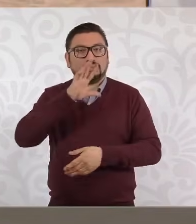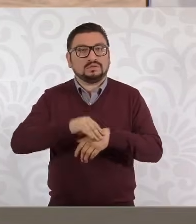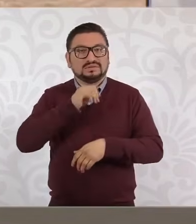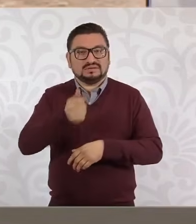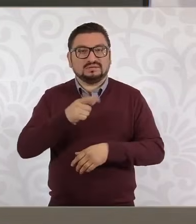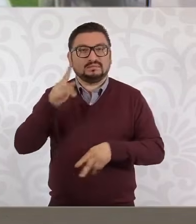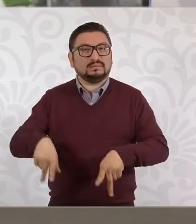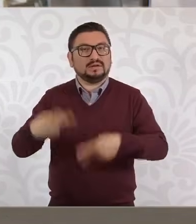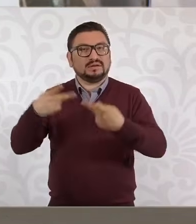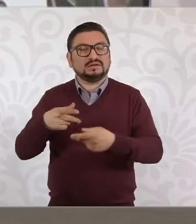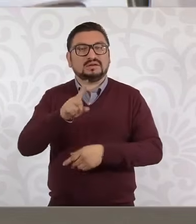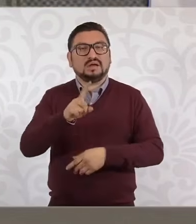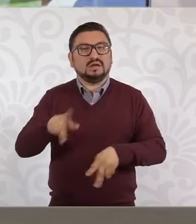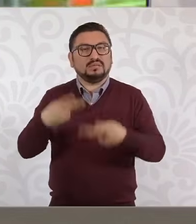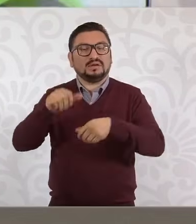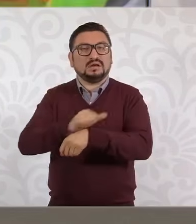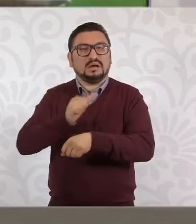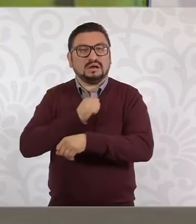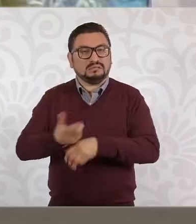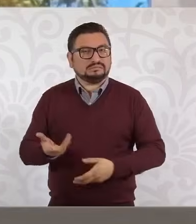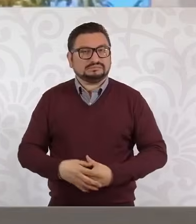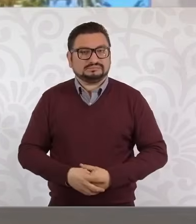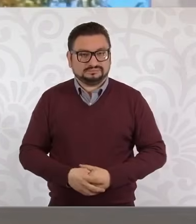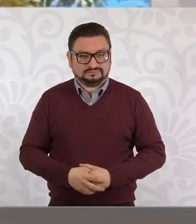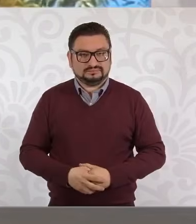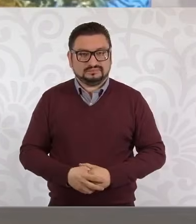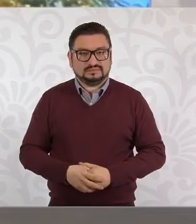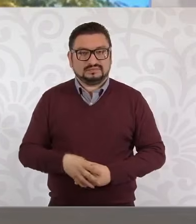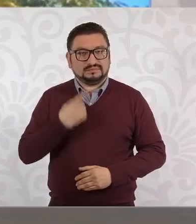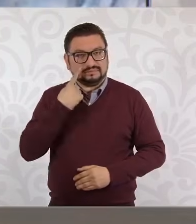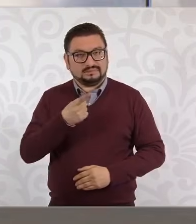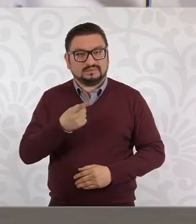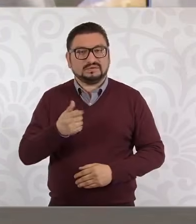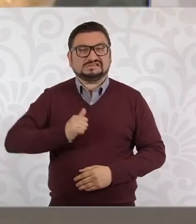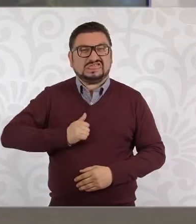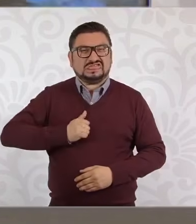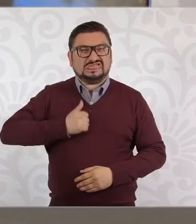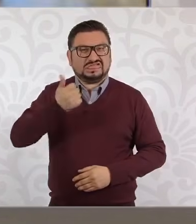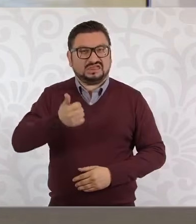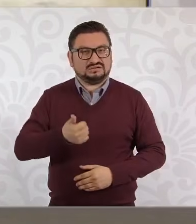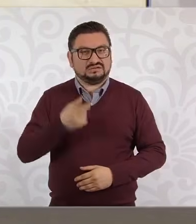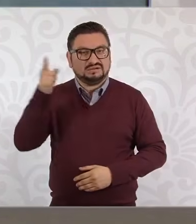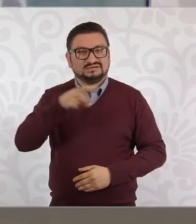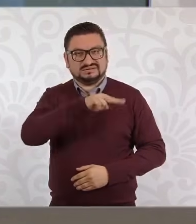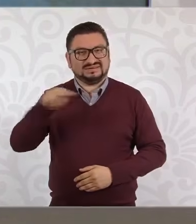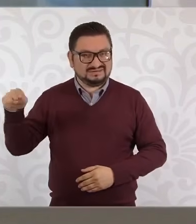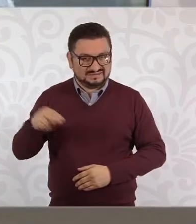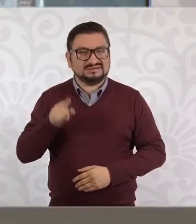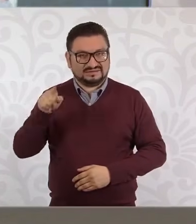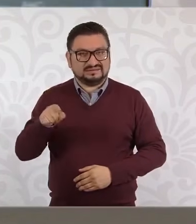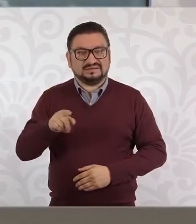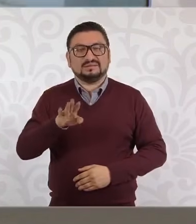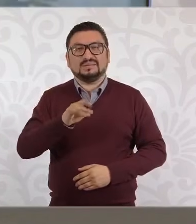pipas, es decir, sin ningún título de concesión. Estas imágenes son de un aprovechamiento en Nayarit, en Bahía de Banderas.